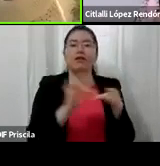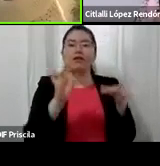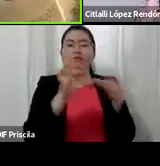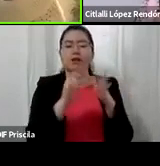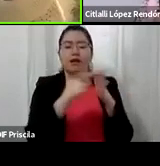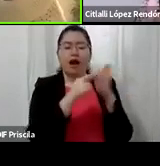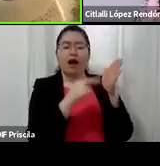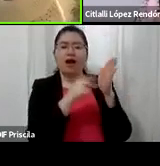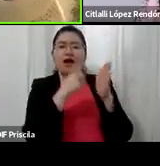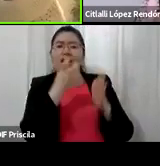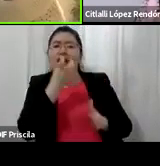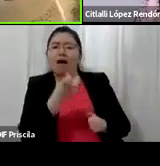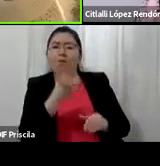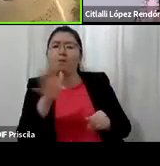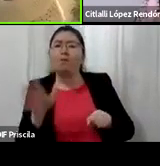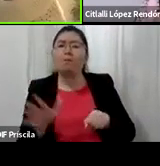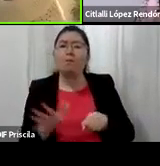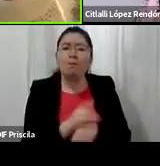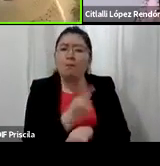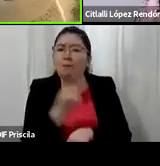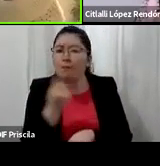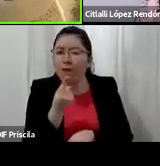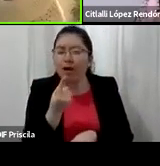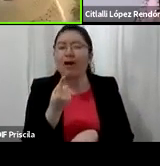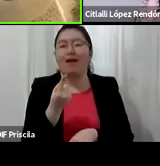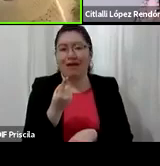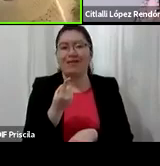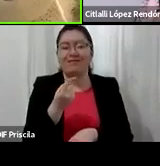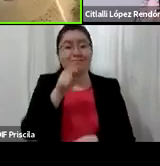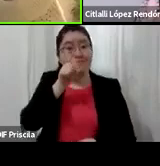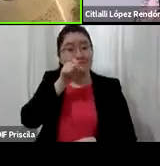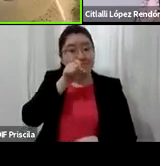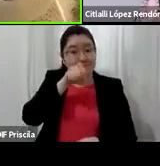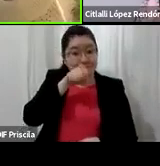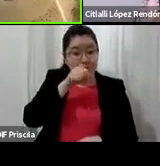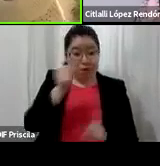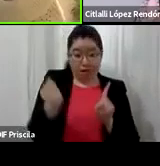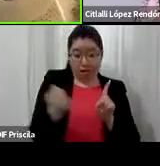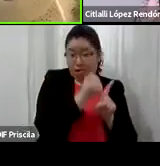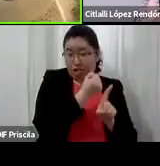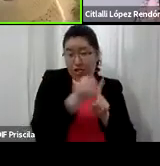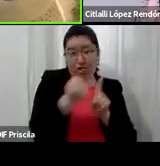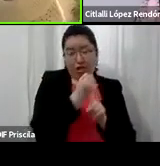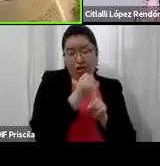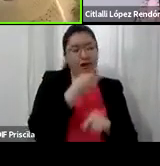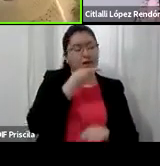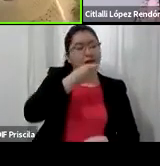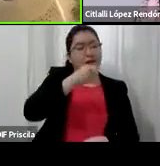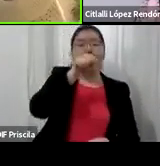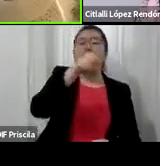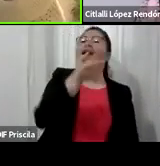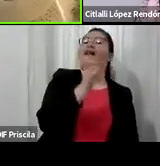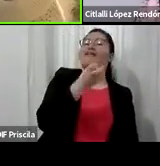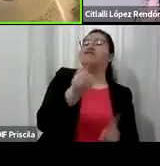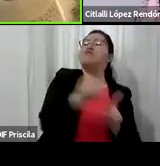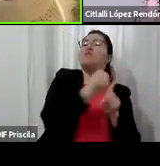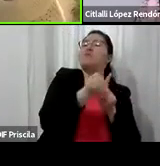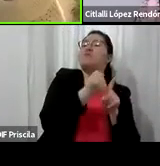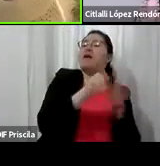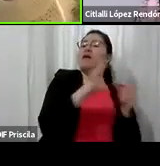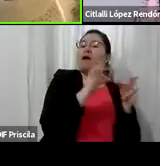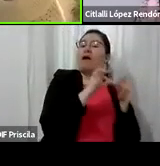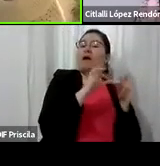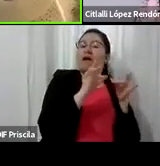importante hacerlo. Lo mismo con la violencia. No es llegar a decirles, esto es violento y esto se vale y esto no,